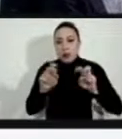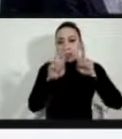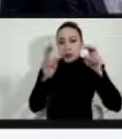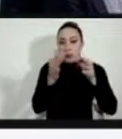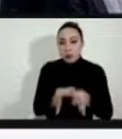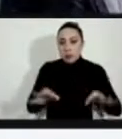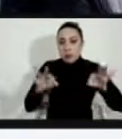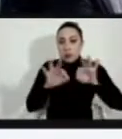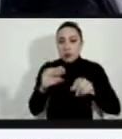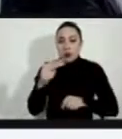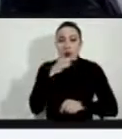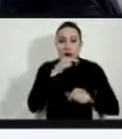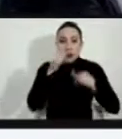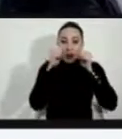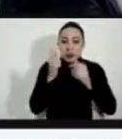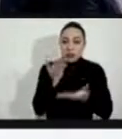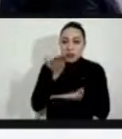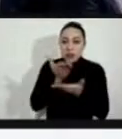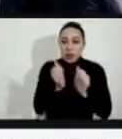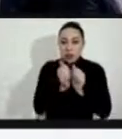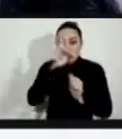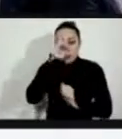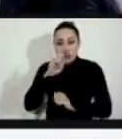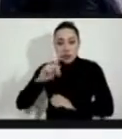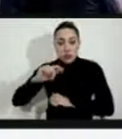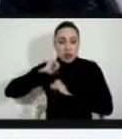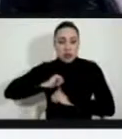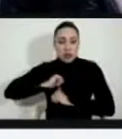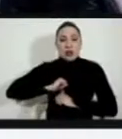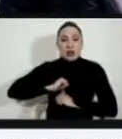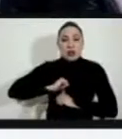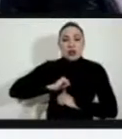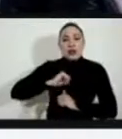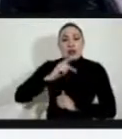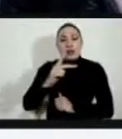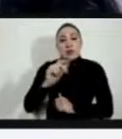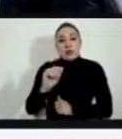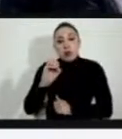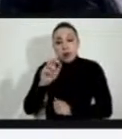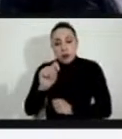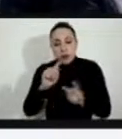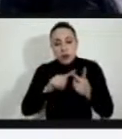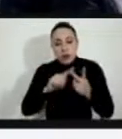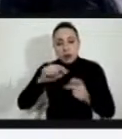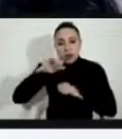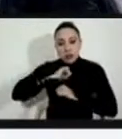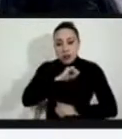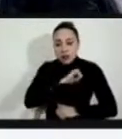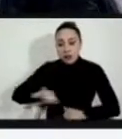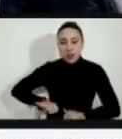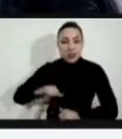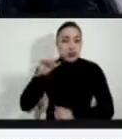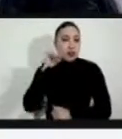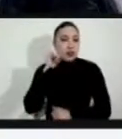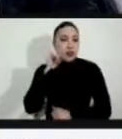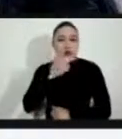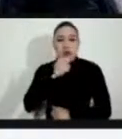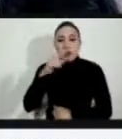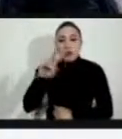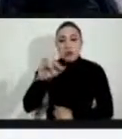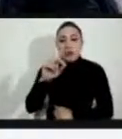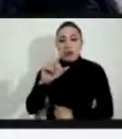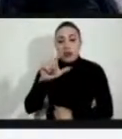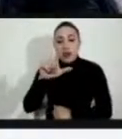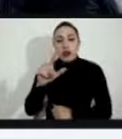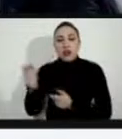solicita a la Procuraduría Social de la Ciudad de México y al alcalde de Azcapotzalco, Vidal Llerenas Morales, remitir a este honorable